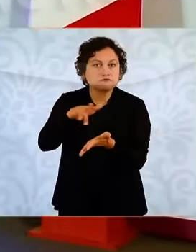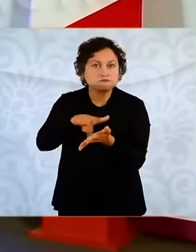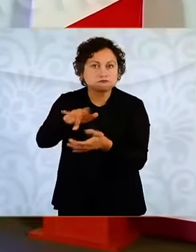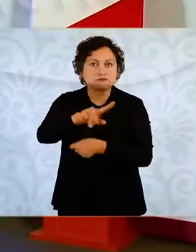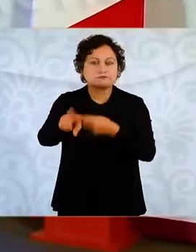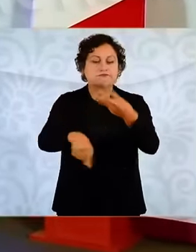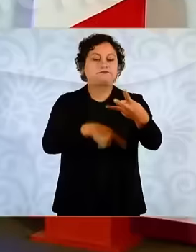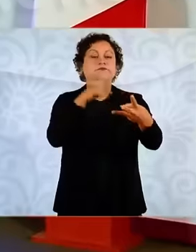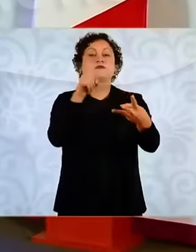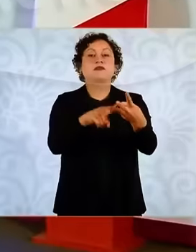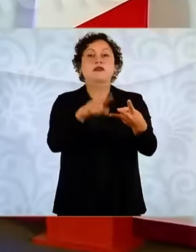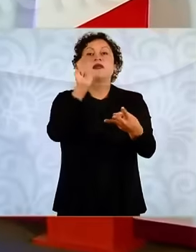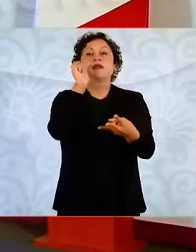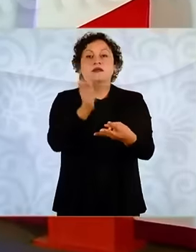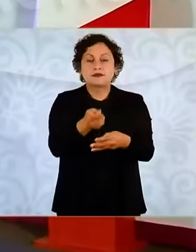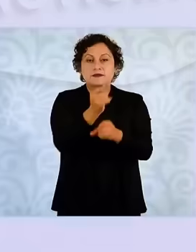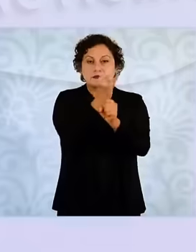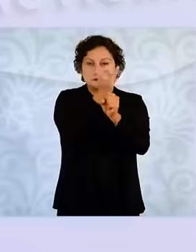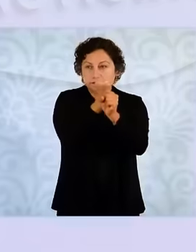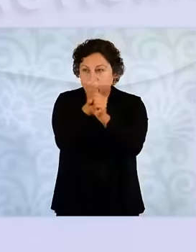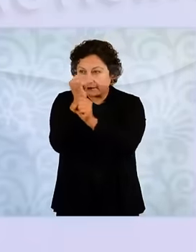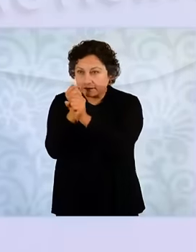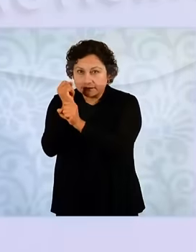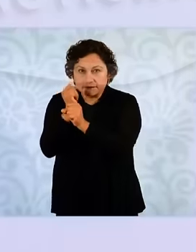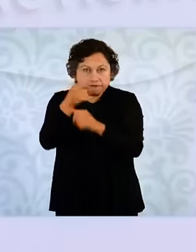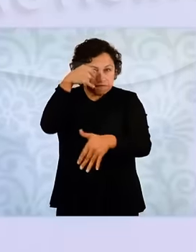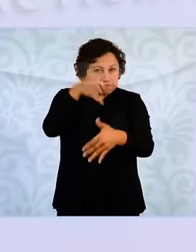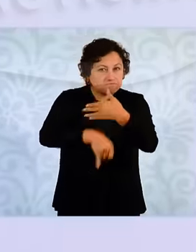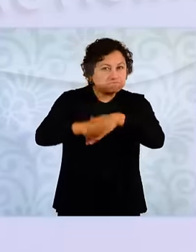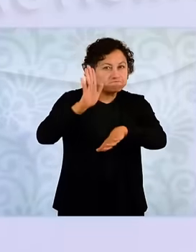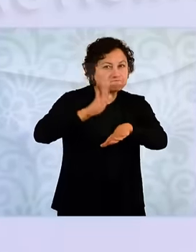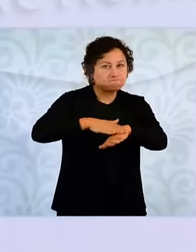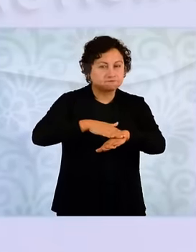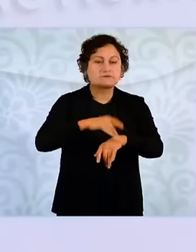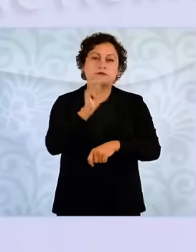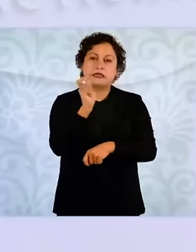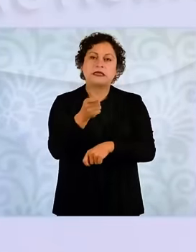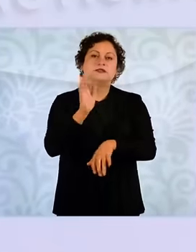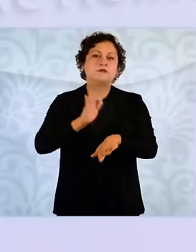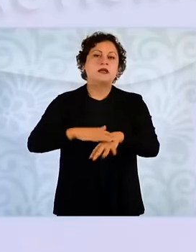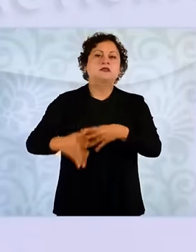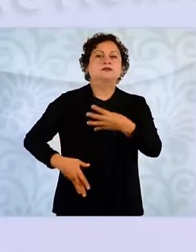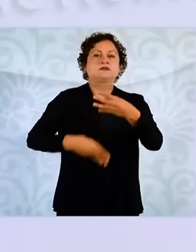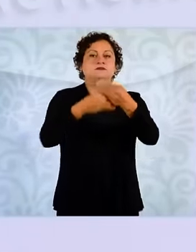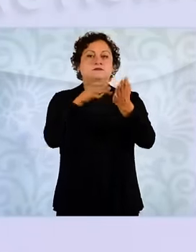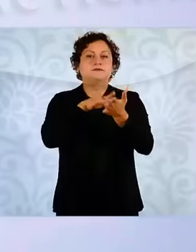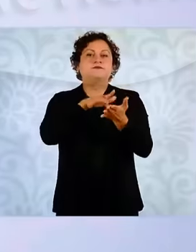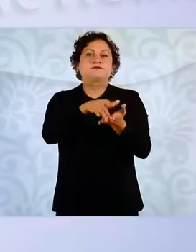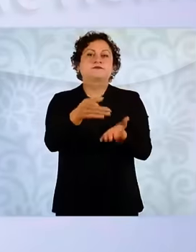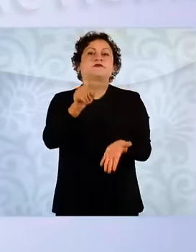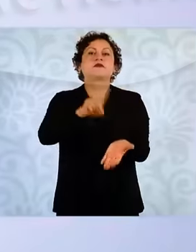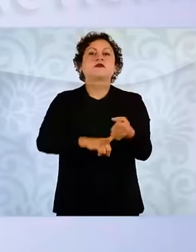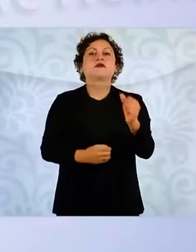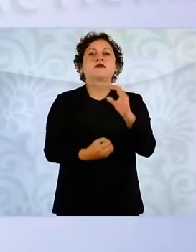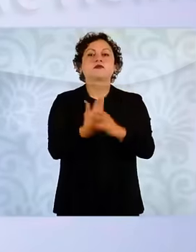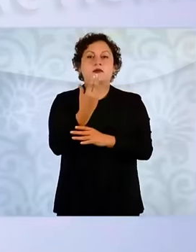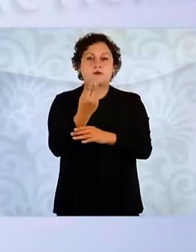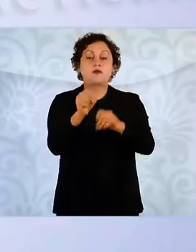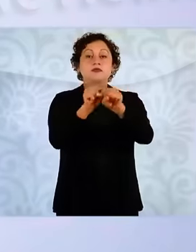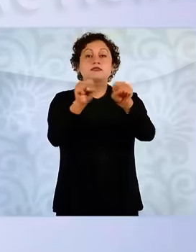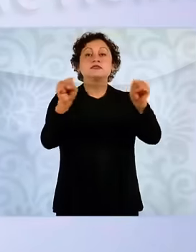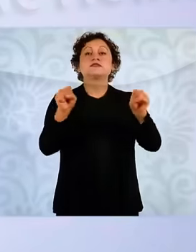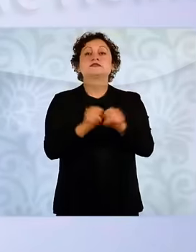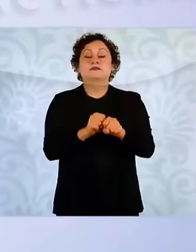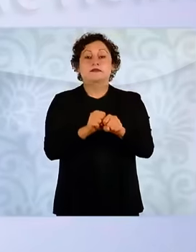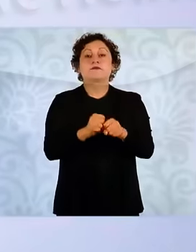inteligencia e investigación. Ahí es donde vamos todavía a fortalecer más. Se crea el Sistema Nacional, hoy vamos a firmar